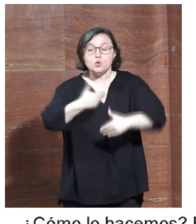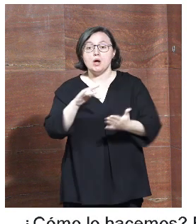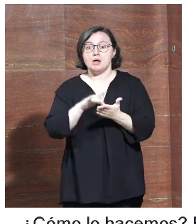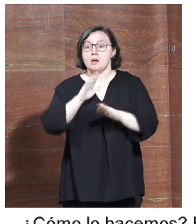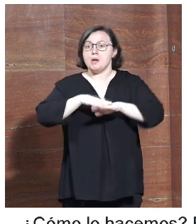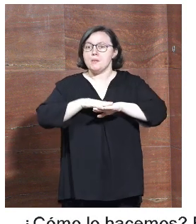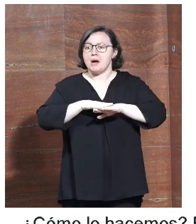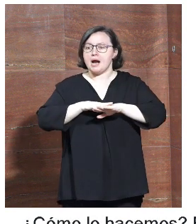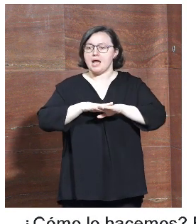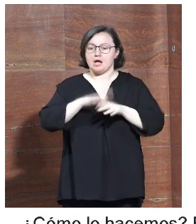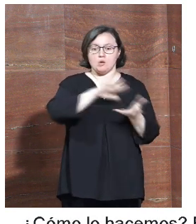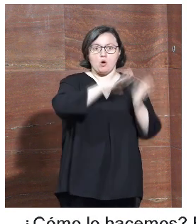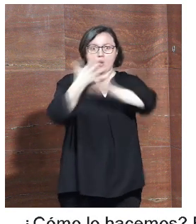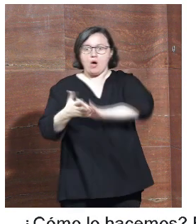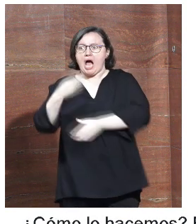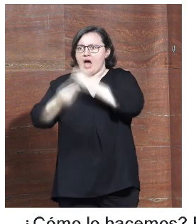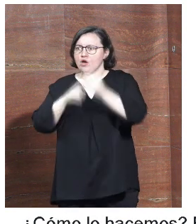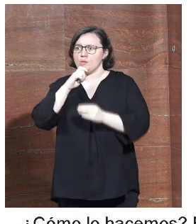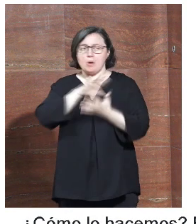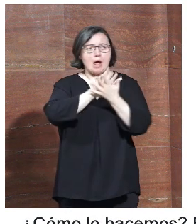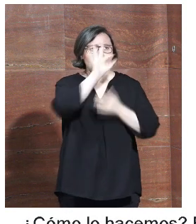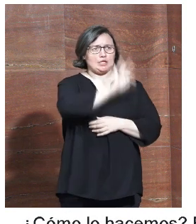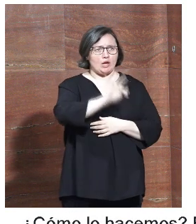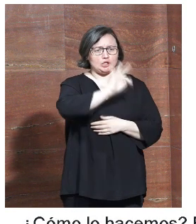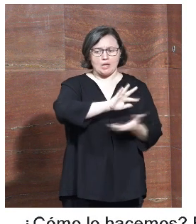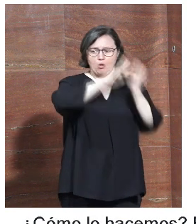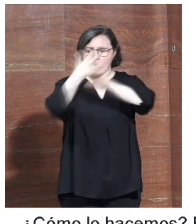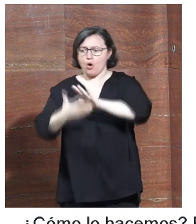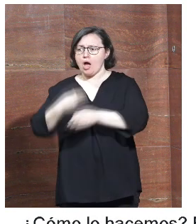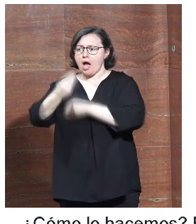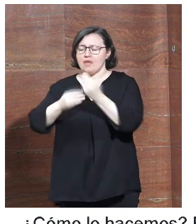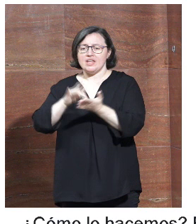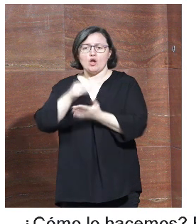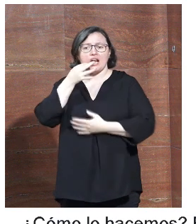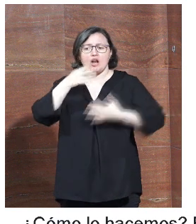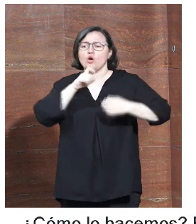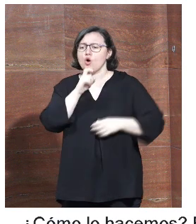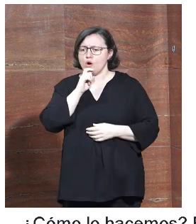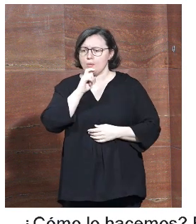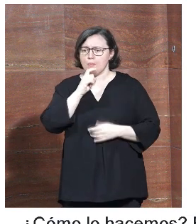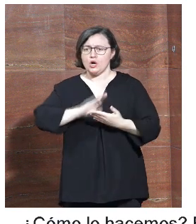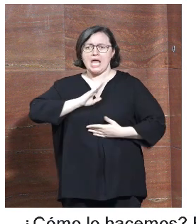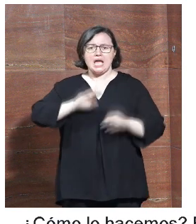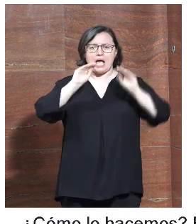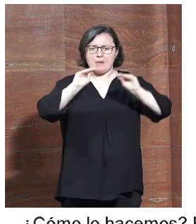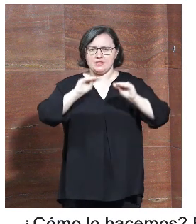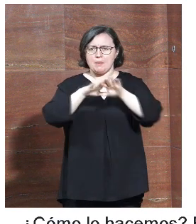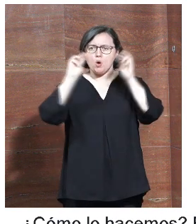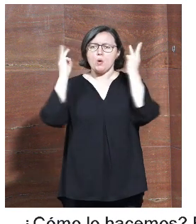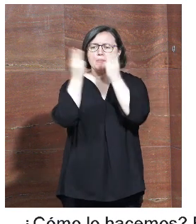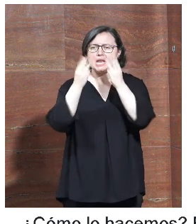bueno, cómo pasamos a la acción, o sea, porque es lo que decía, ¿no? Lo que nos dedicamos es, hacemos capacitaciones o webinars para